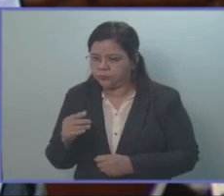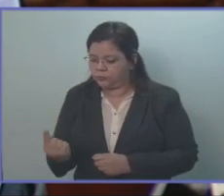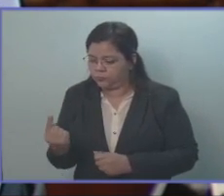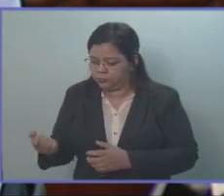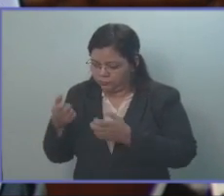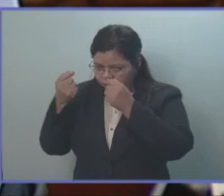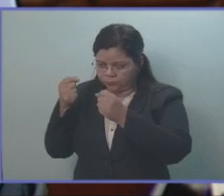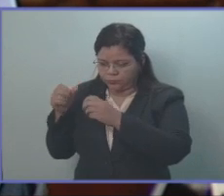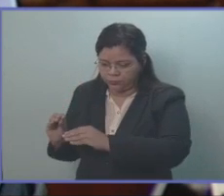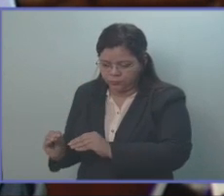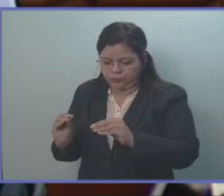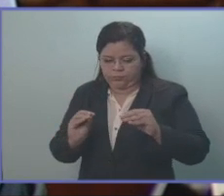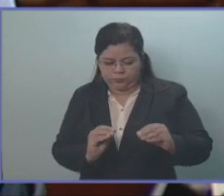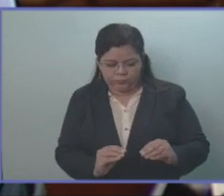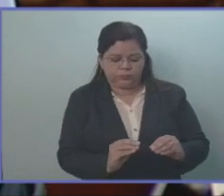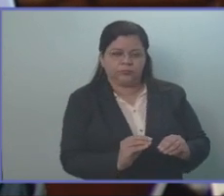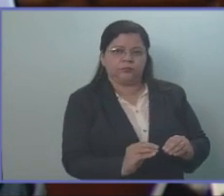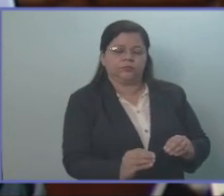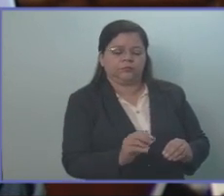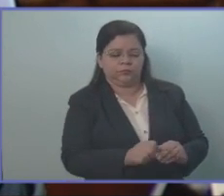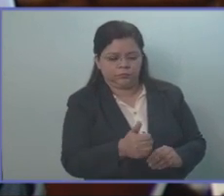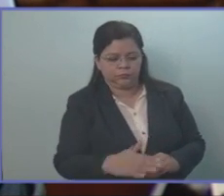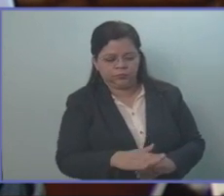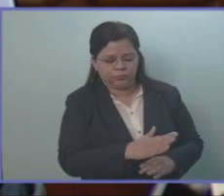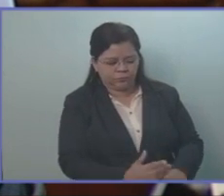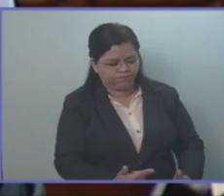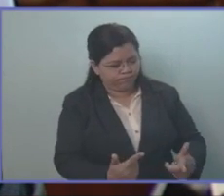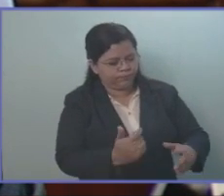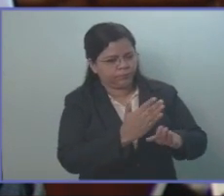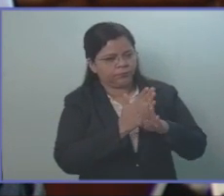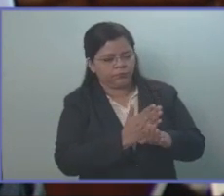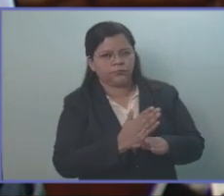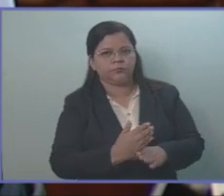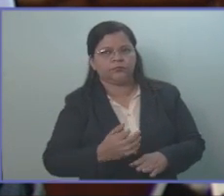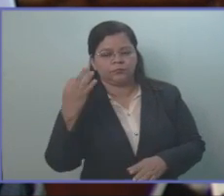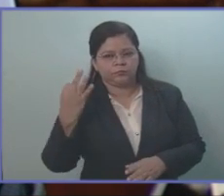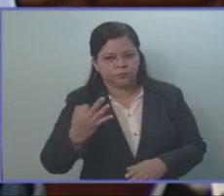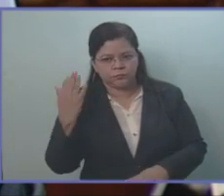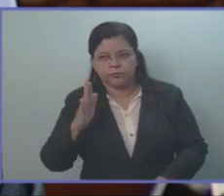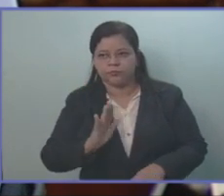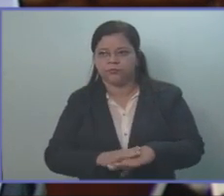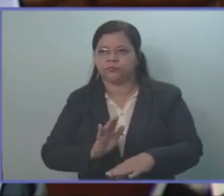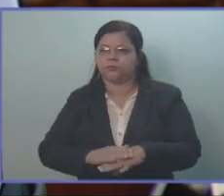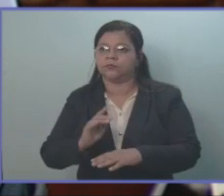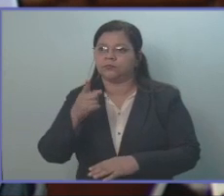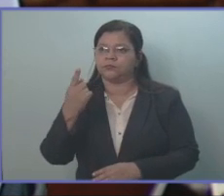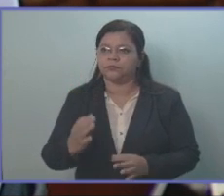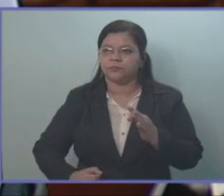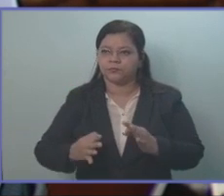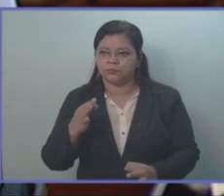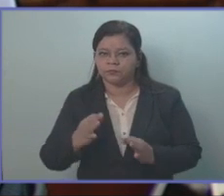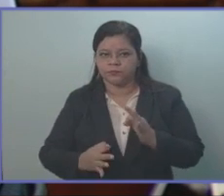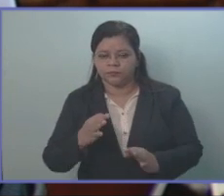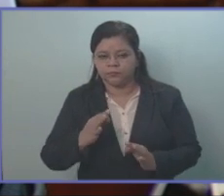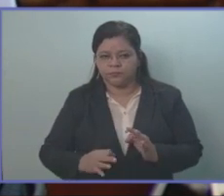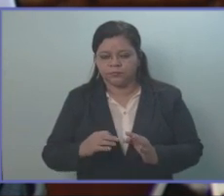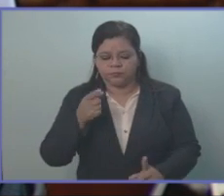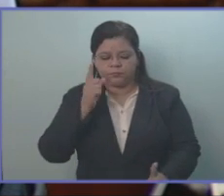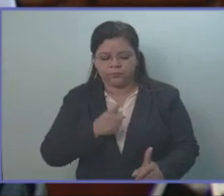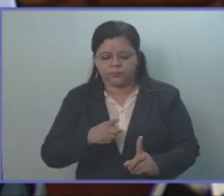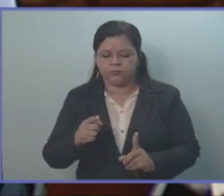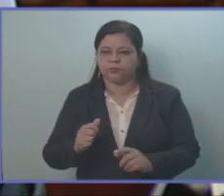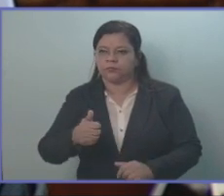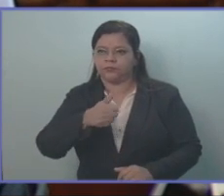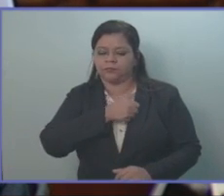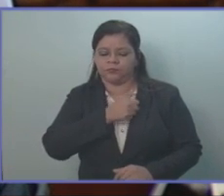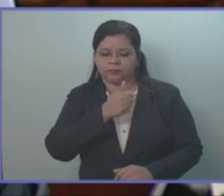seguridad, debiendo comunicarlo al juzgado de vigilancia penitenciaria y de ejecución de la pena